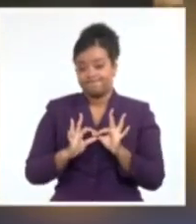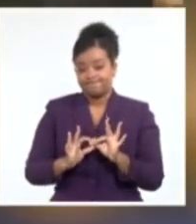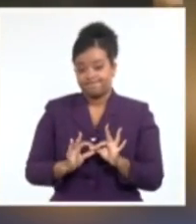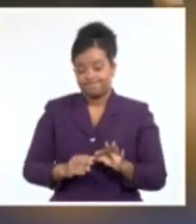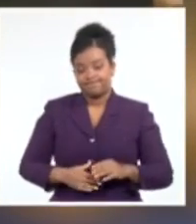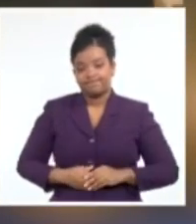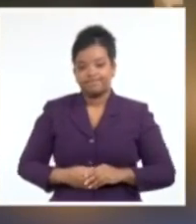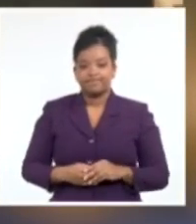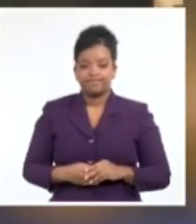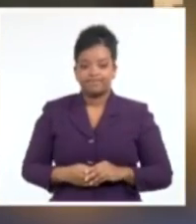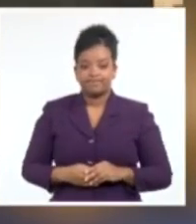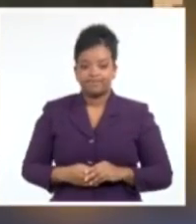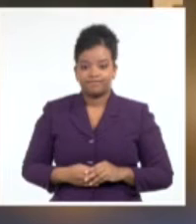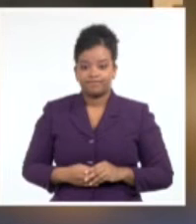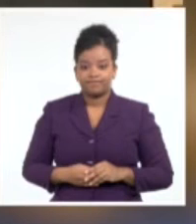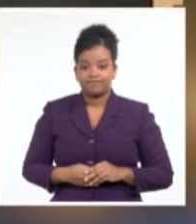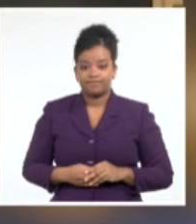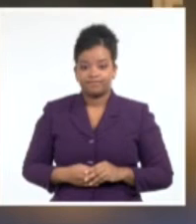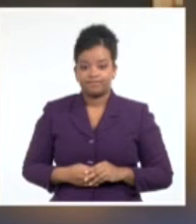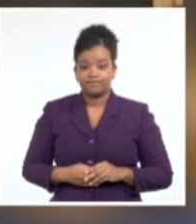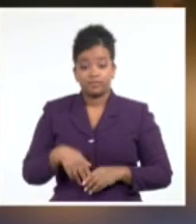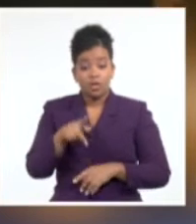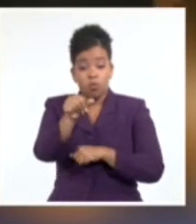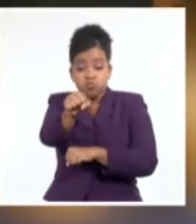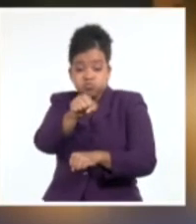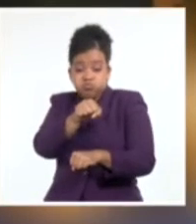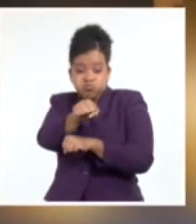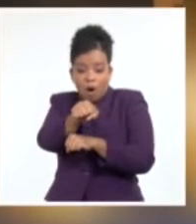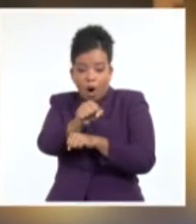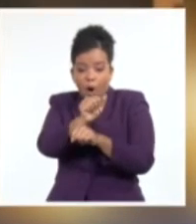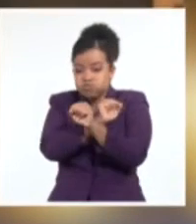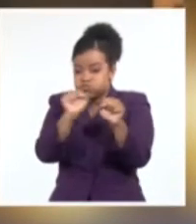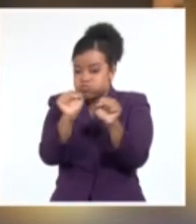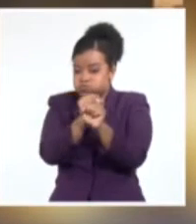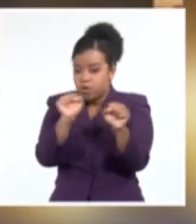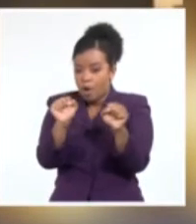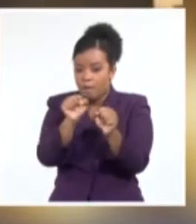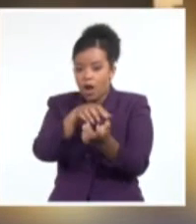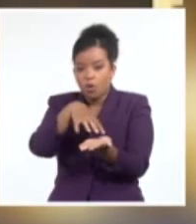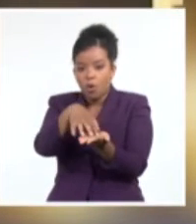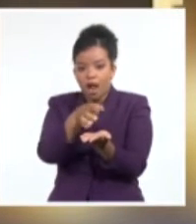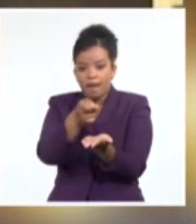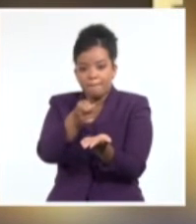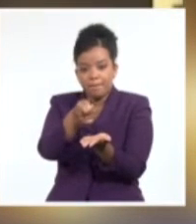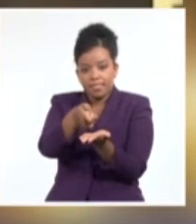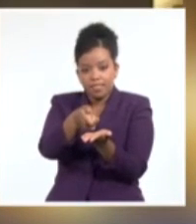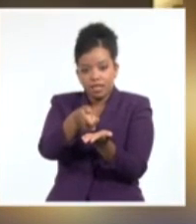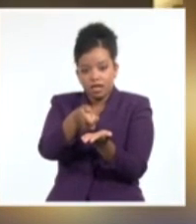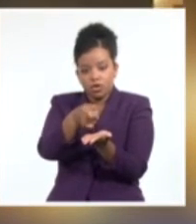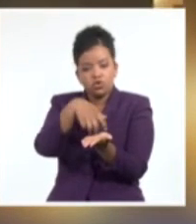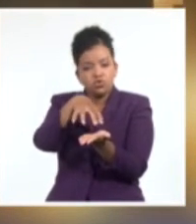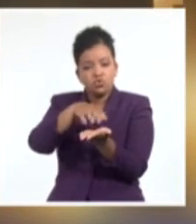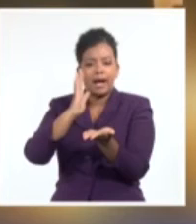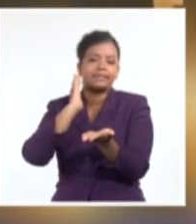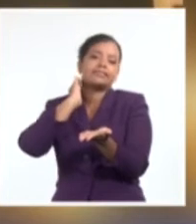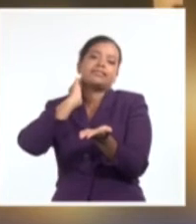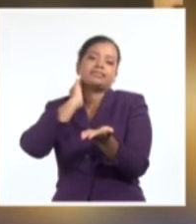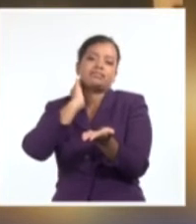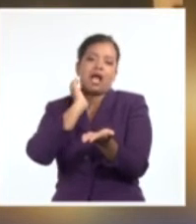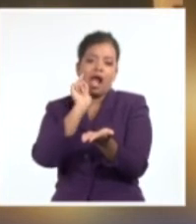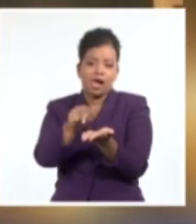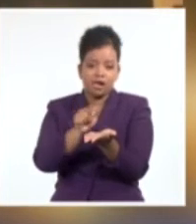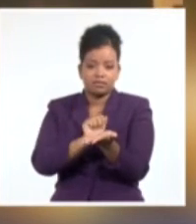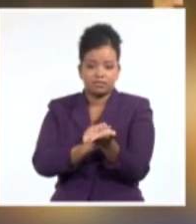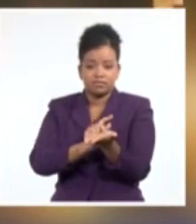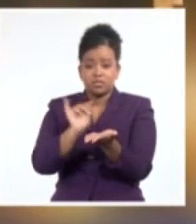con la seguridad nuclear cuando se bombardean sitios aledaños a la estación de Zaporizhia. Se juega con